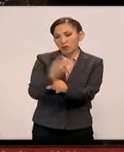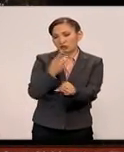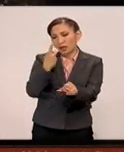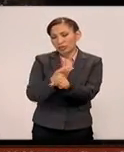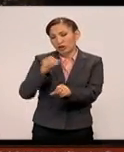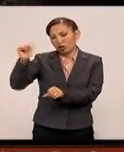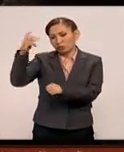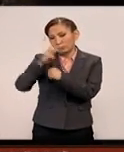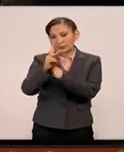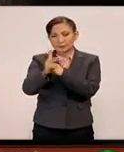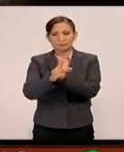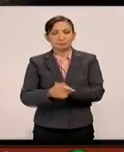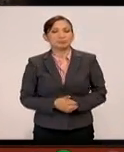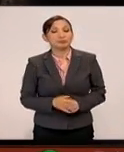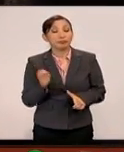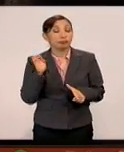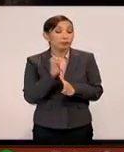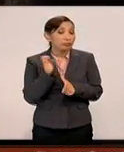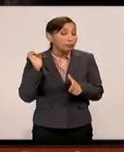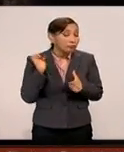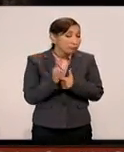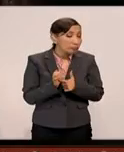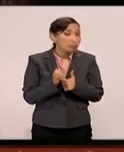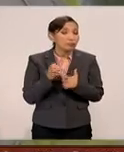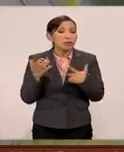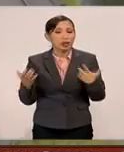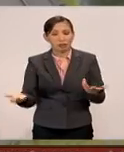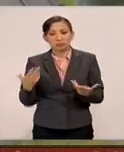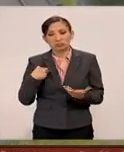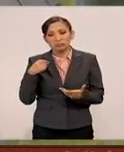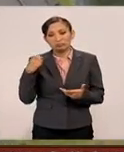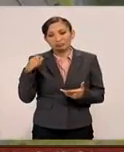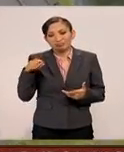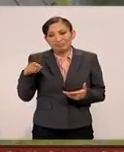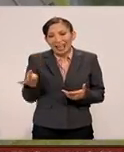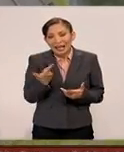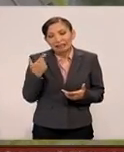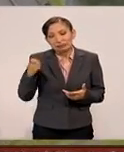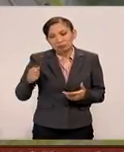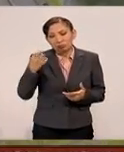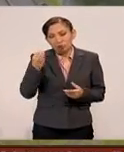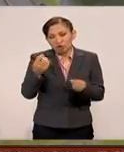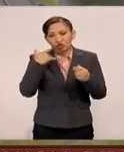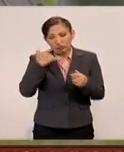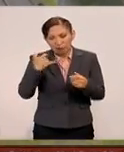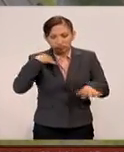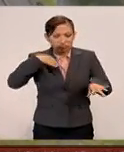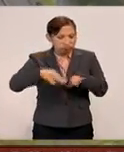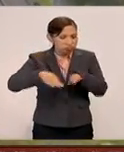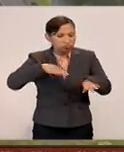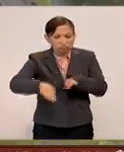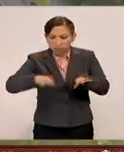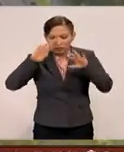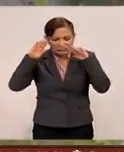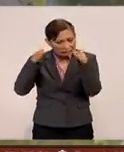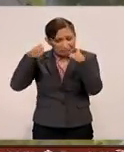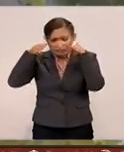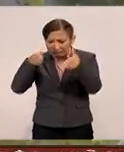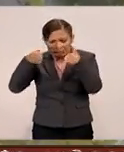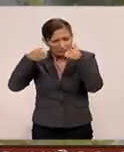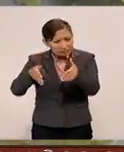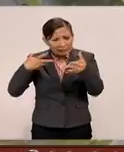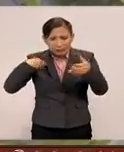en el extranjero. Entonces, pues sí, o sea, es a base de mucho esfuerzo, mucho trabajo, mucha